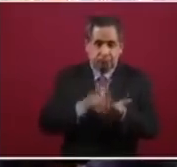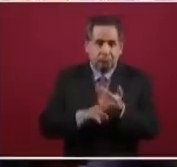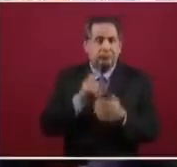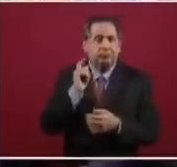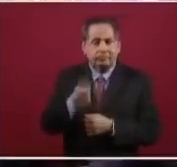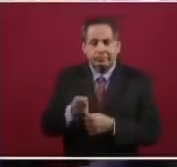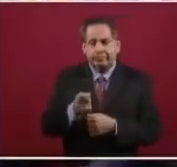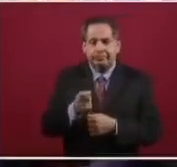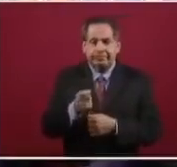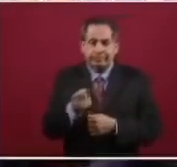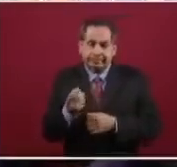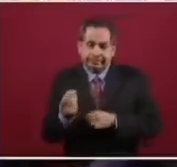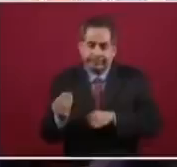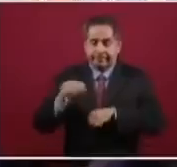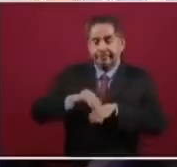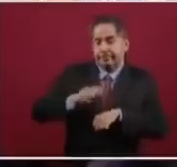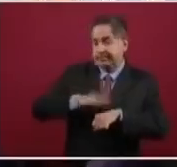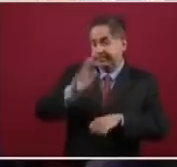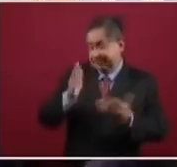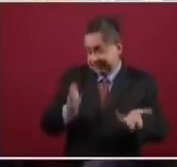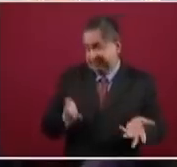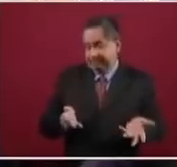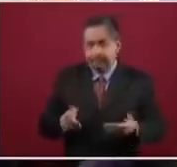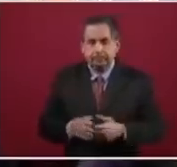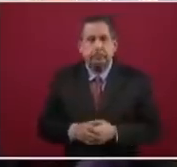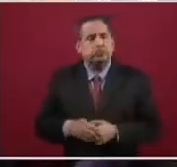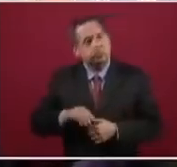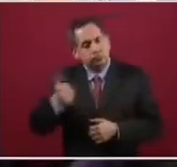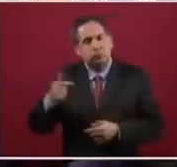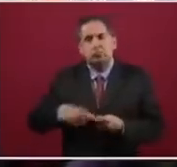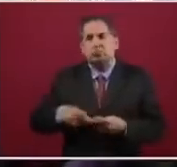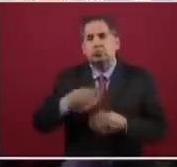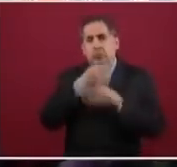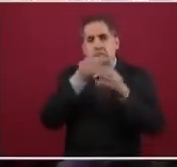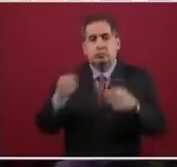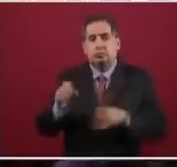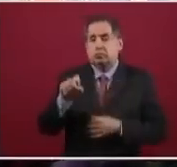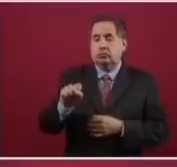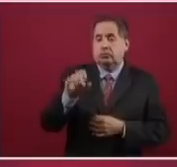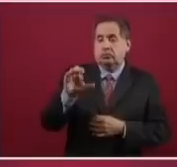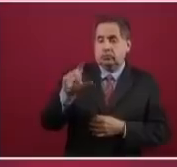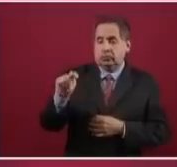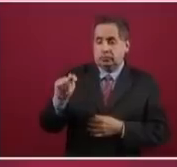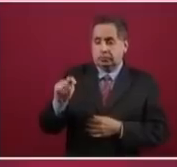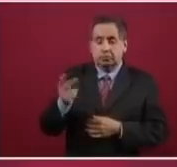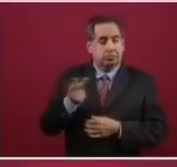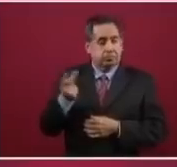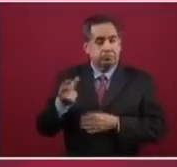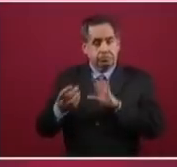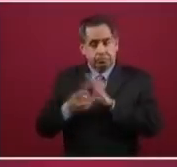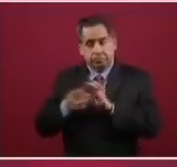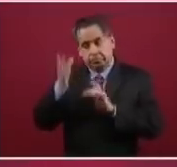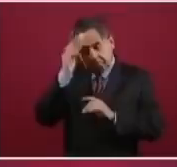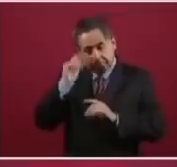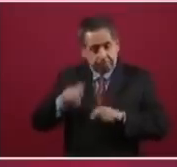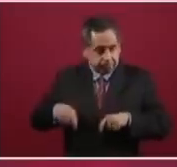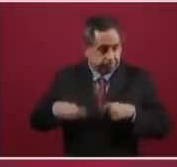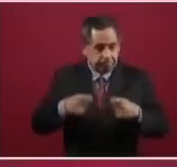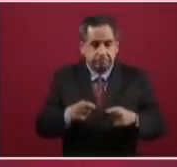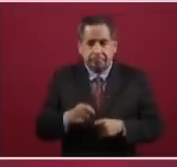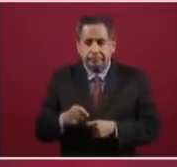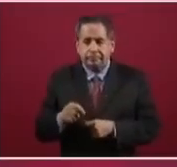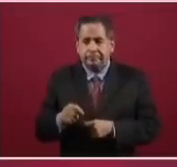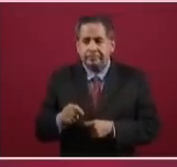tres veces más otro es por ejemplo algo que ya anunciamos con la secretaria de comunicaciones y transportes donde estamos doblando